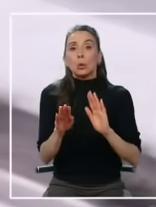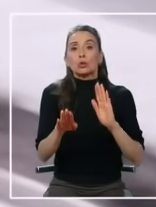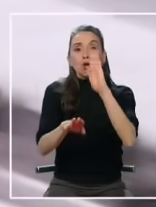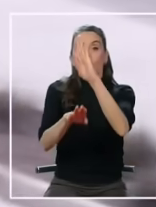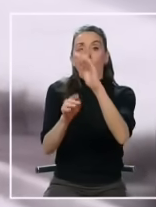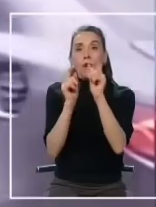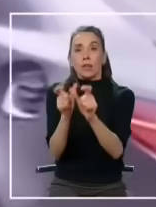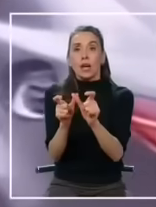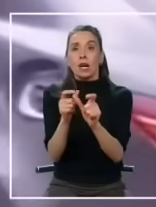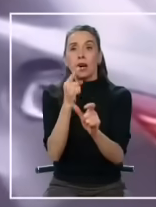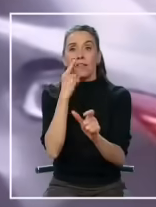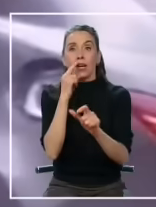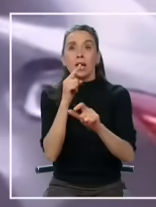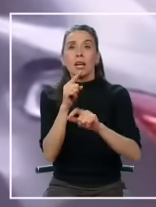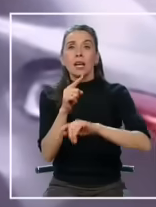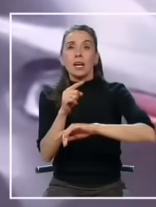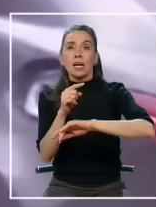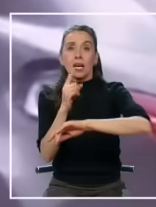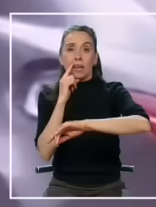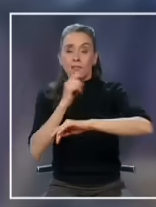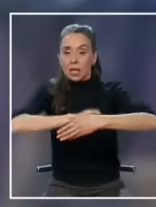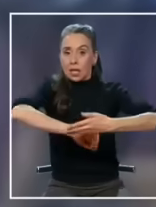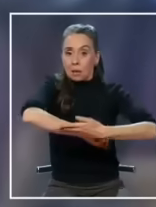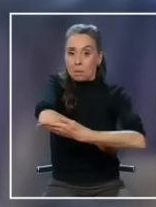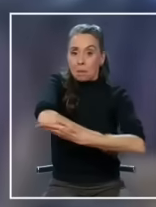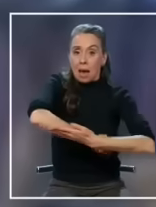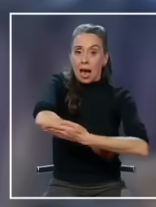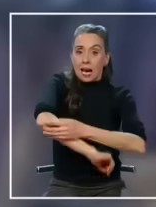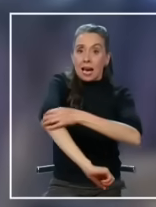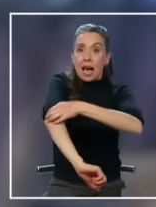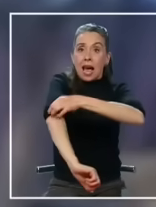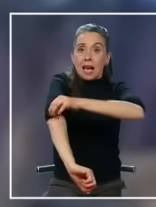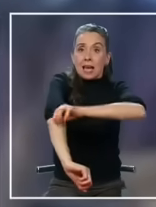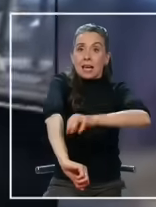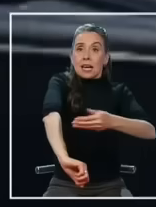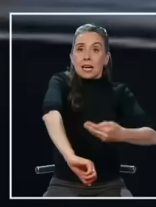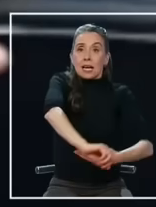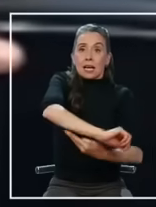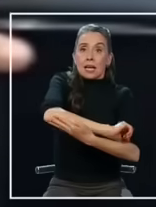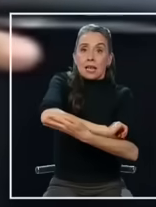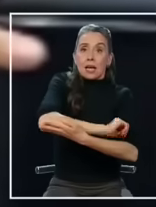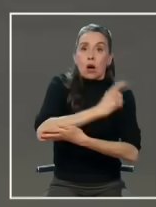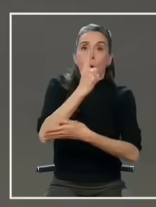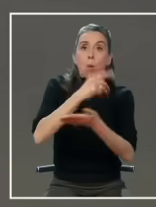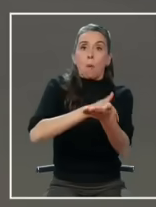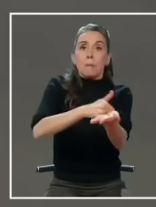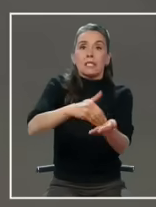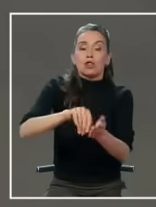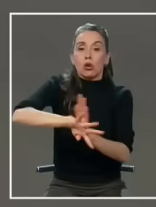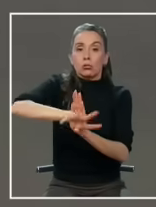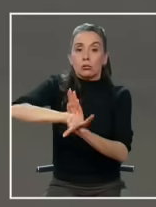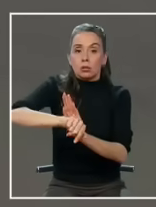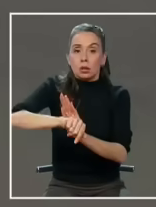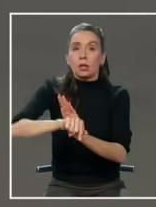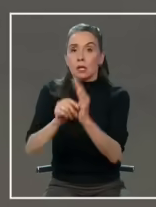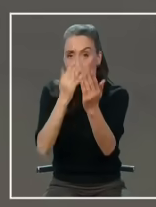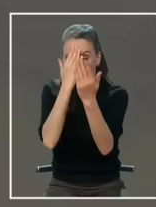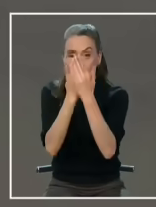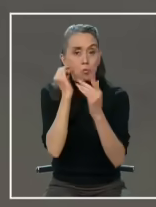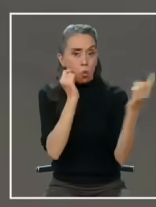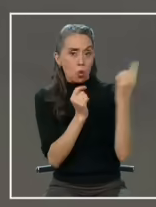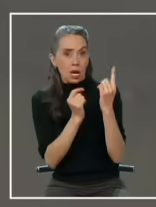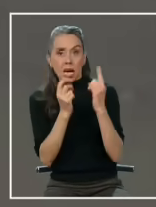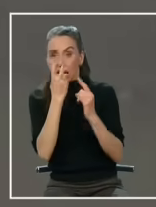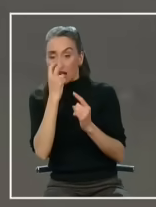fiscalización. Ojo con su manga del brazo izquierdo. Ahí sería donde escondía el millón de pesos. Fue encarado y volvió a revisar el